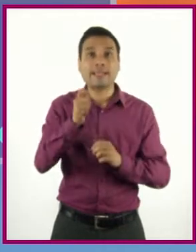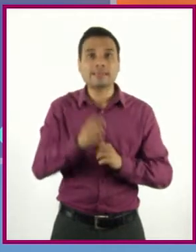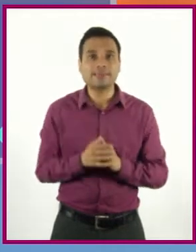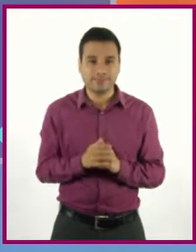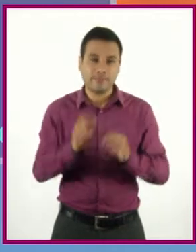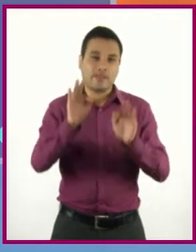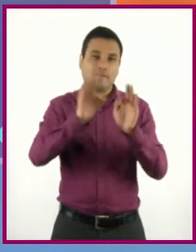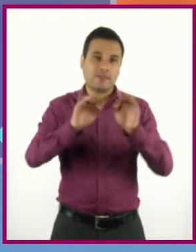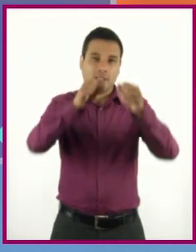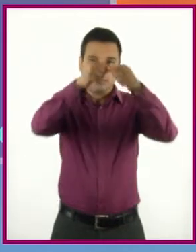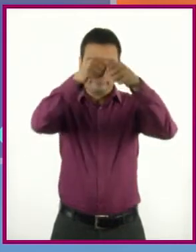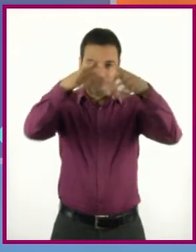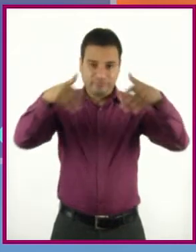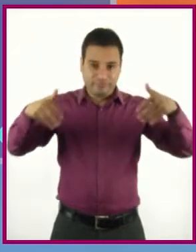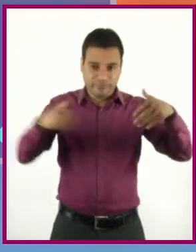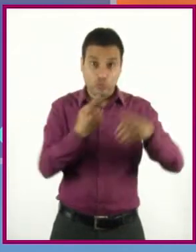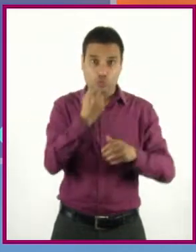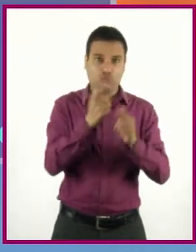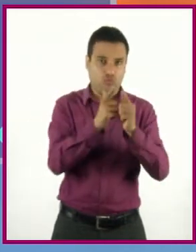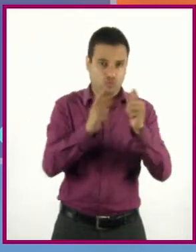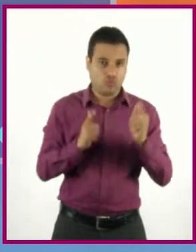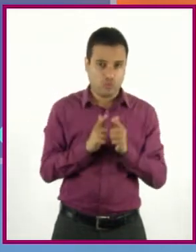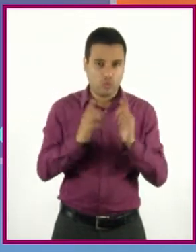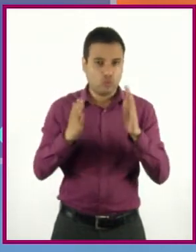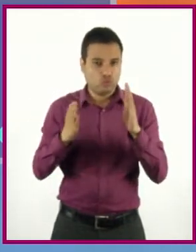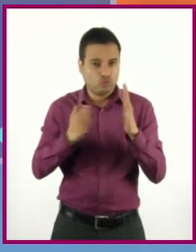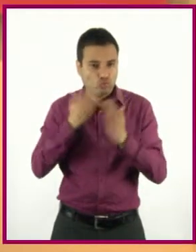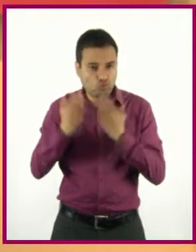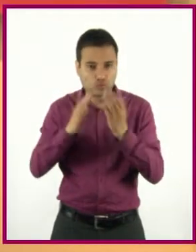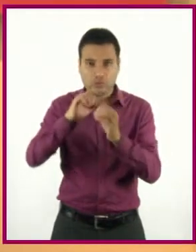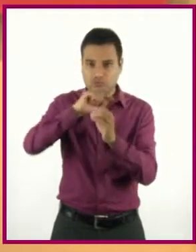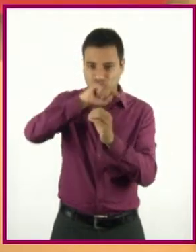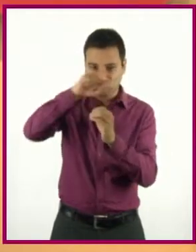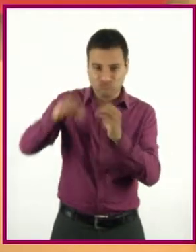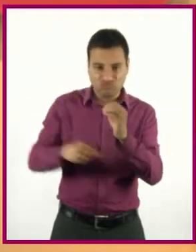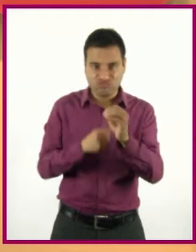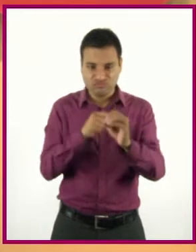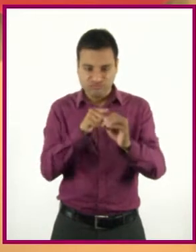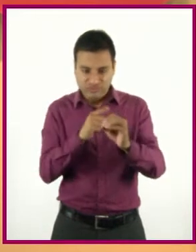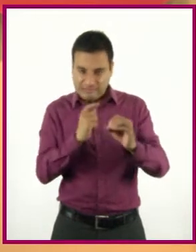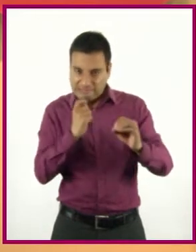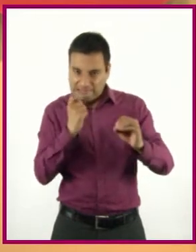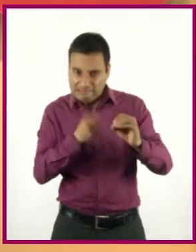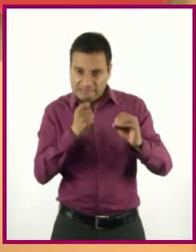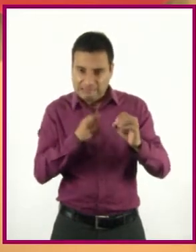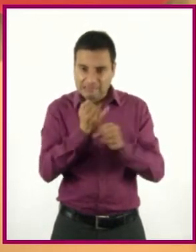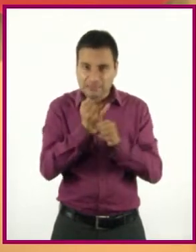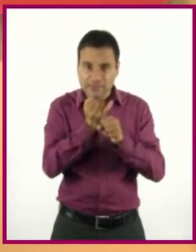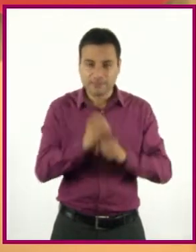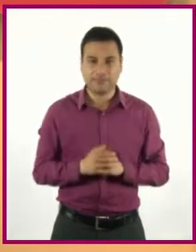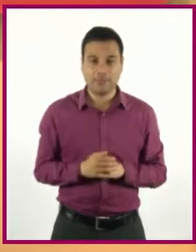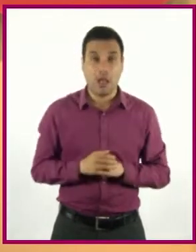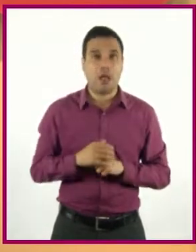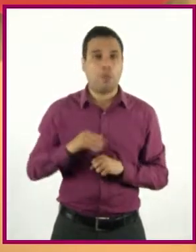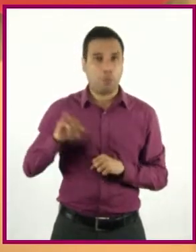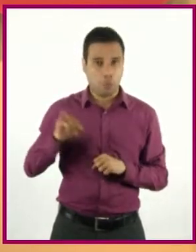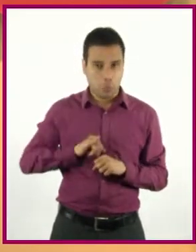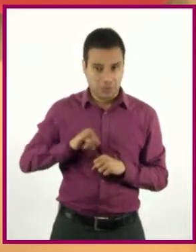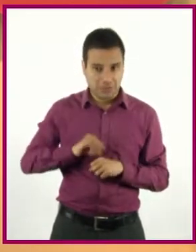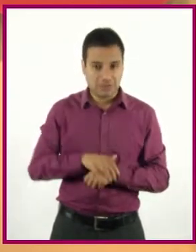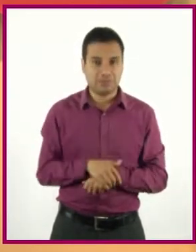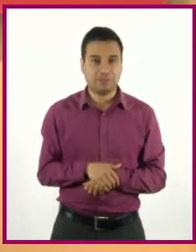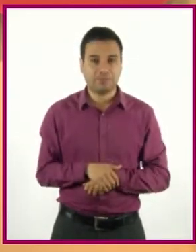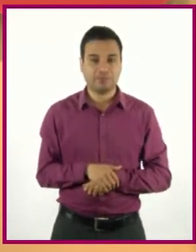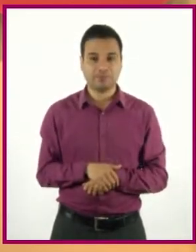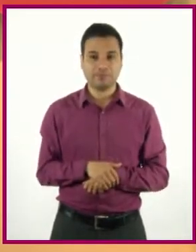estudia los componentes del núcleo atómico y sus interacciones. ¡Qué interesante! ¿También en esa área